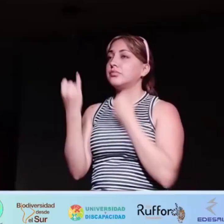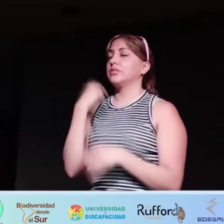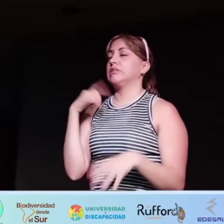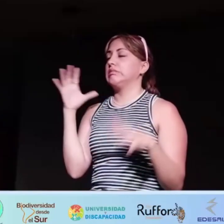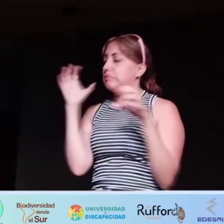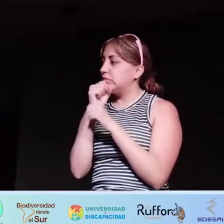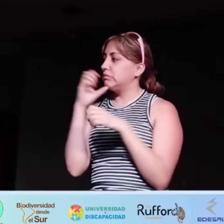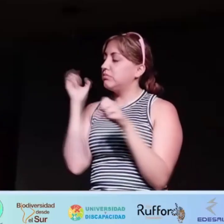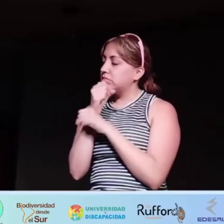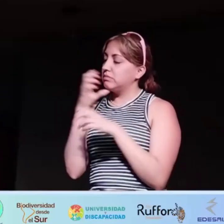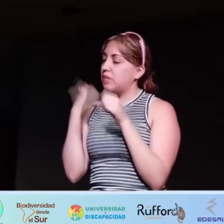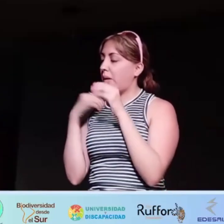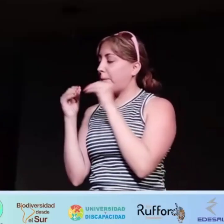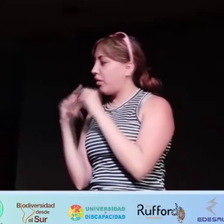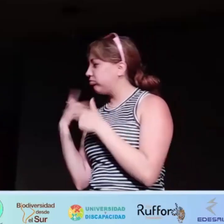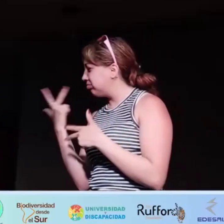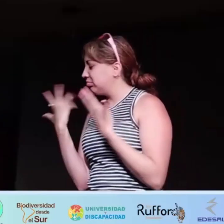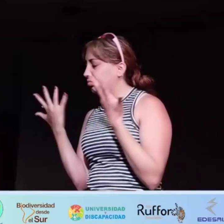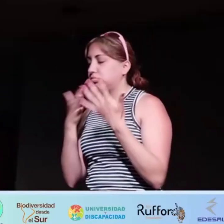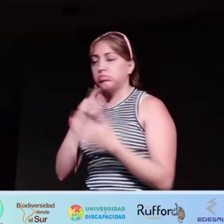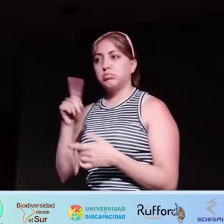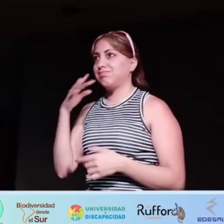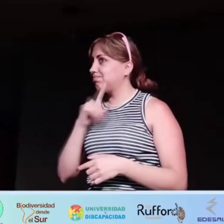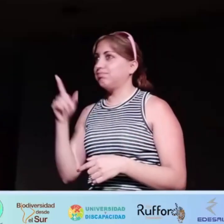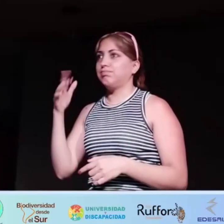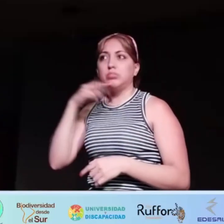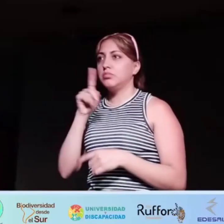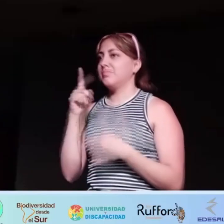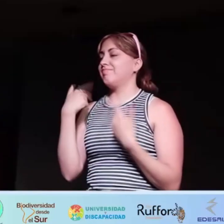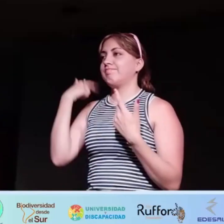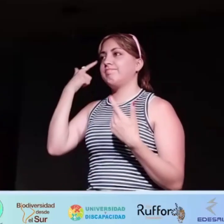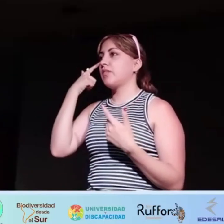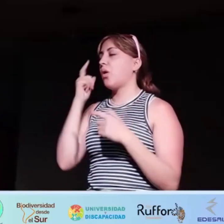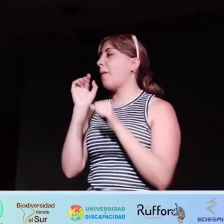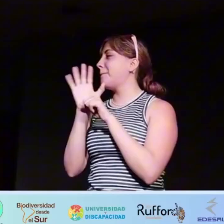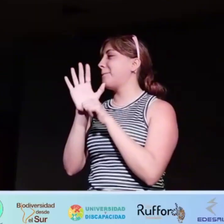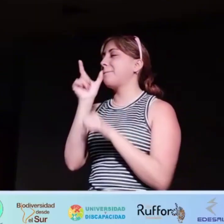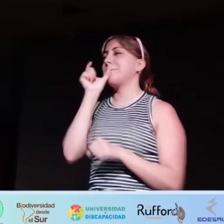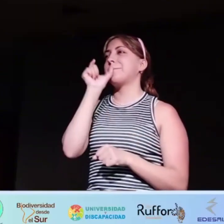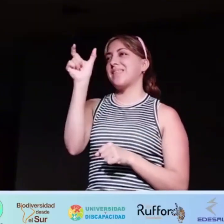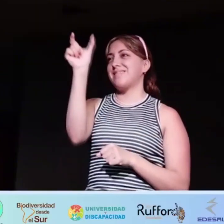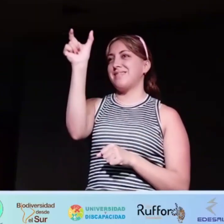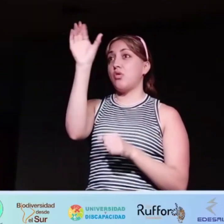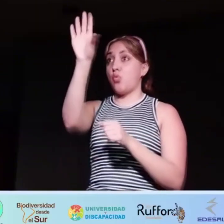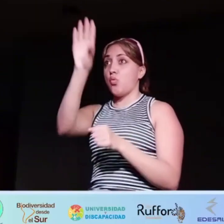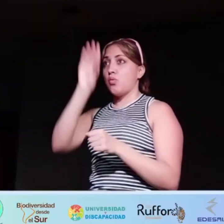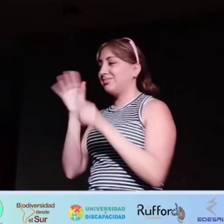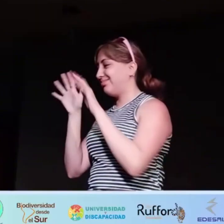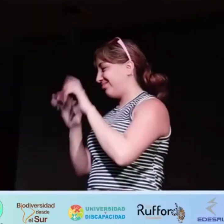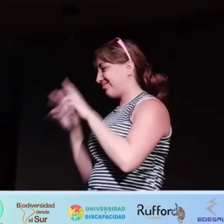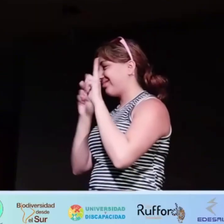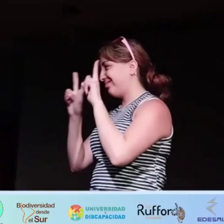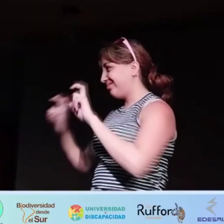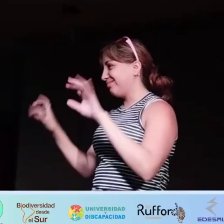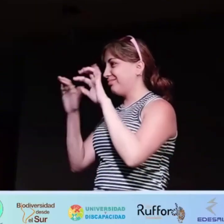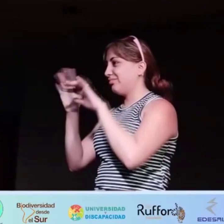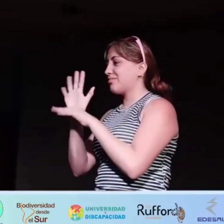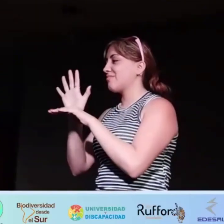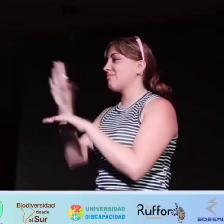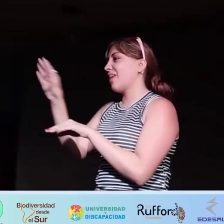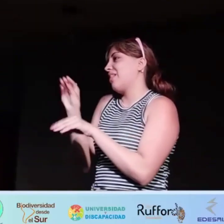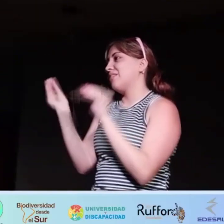diciembre, y no había manera de que de la comprendiera. Estábamos hablando con mis compañeros, habían diferentes